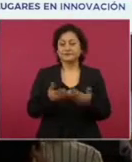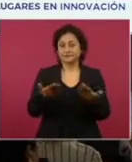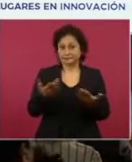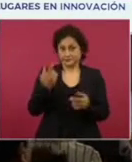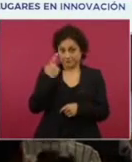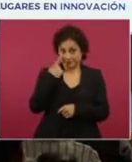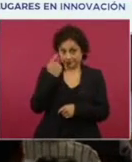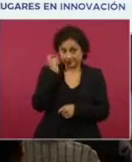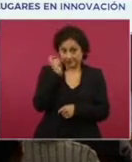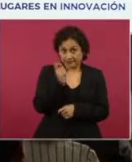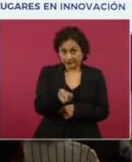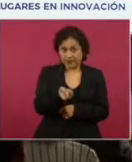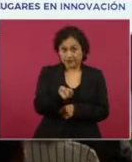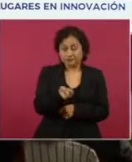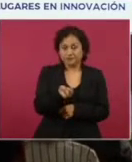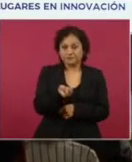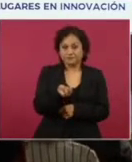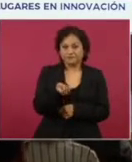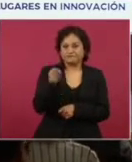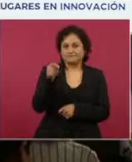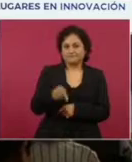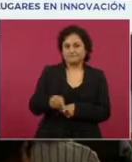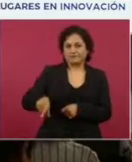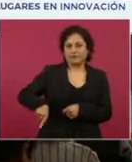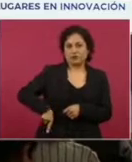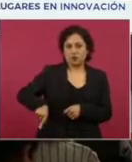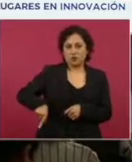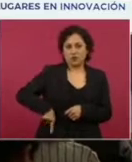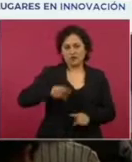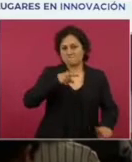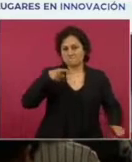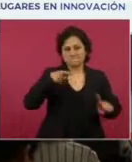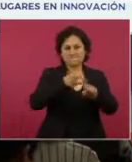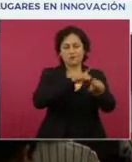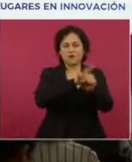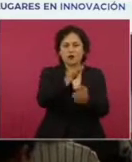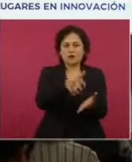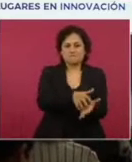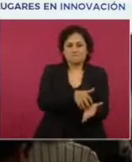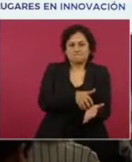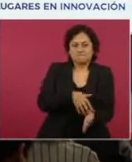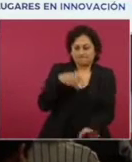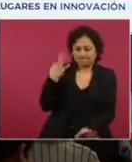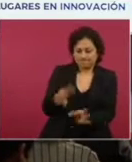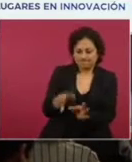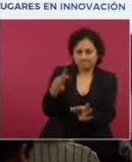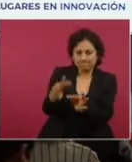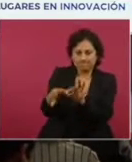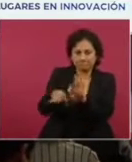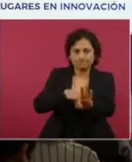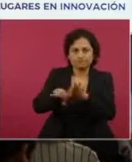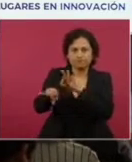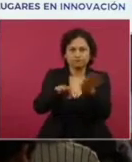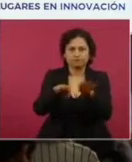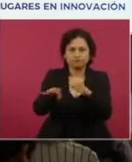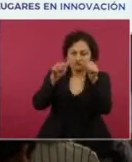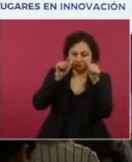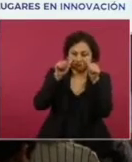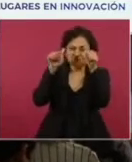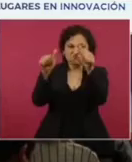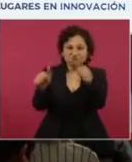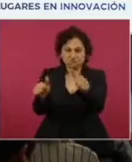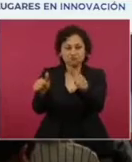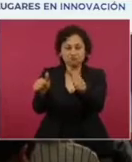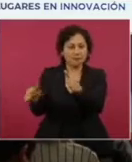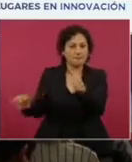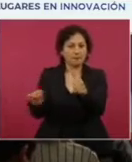líneas de trabajo en el gobierno, como son la austeridad, la inversión eficiente y sobre todo pertinente, ya el país